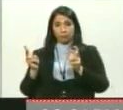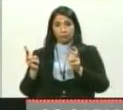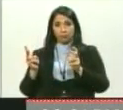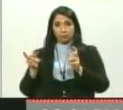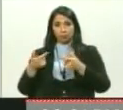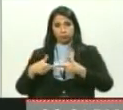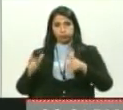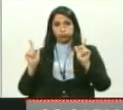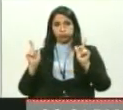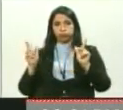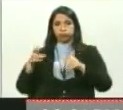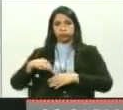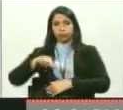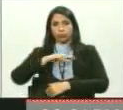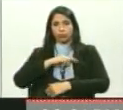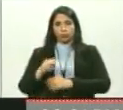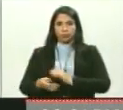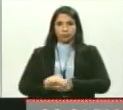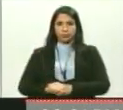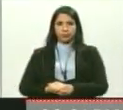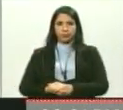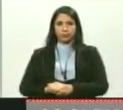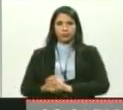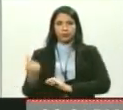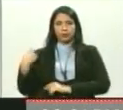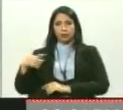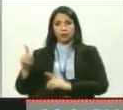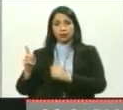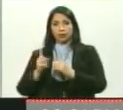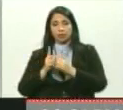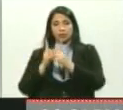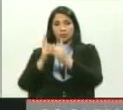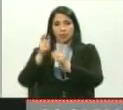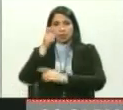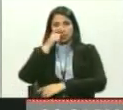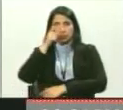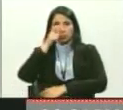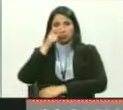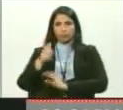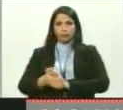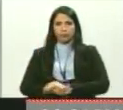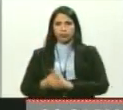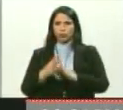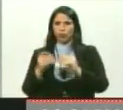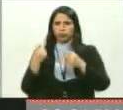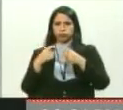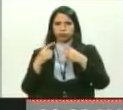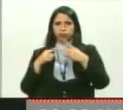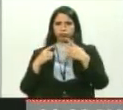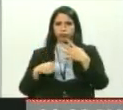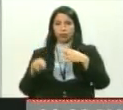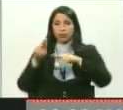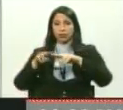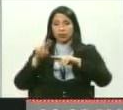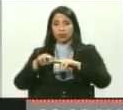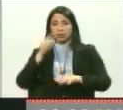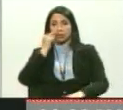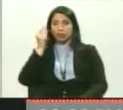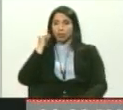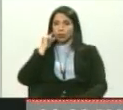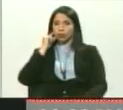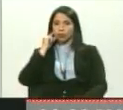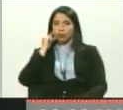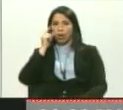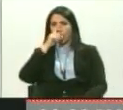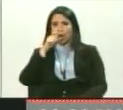permiten a nosotros tener un seguimiento de todo esto. ¿Tienes niños o niños en edad escolar en el